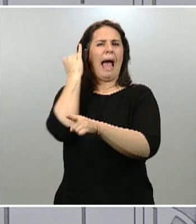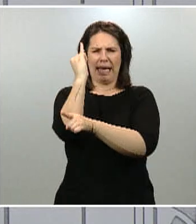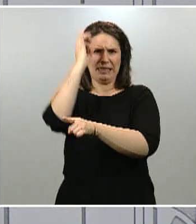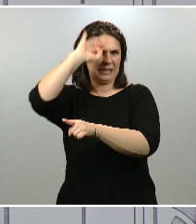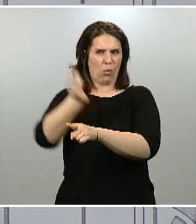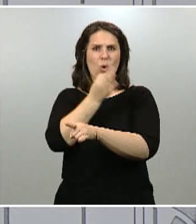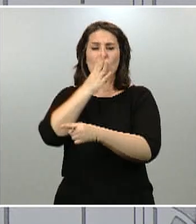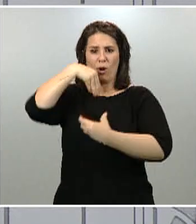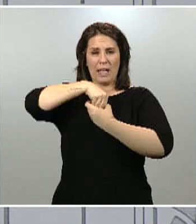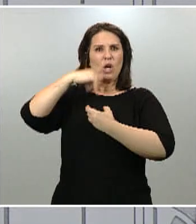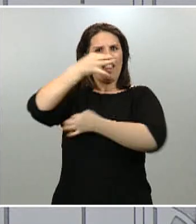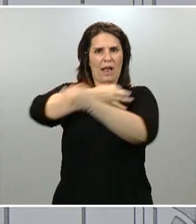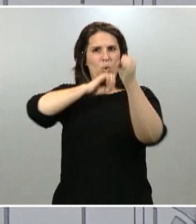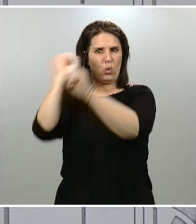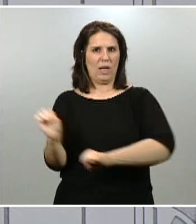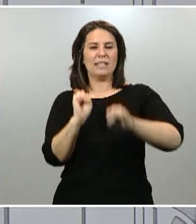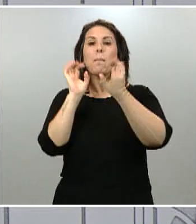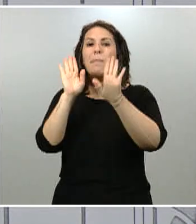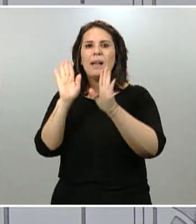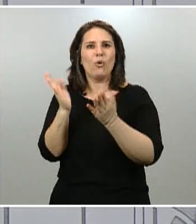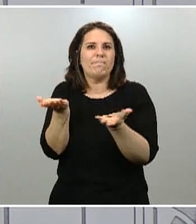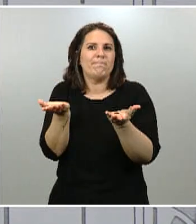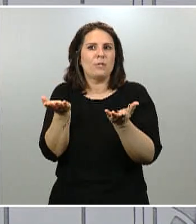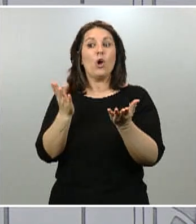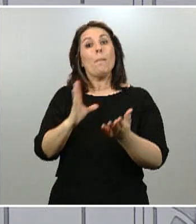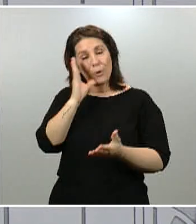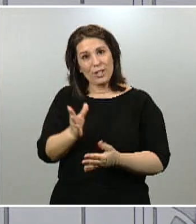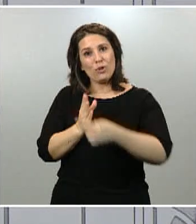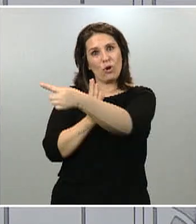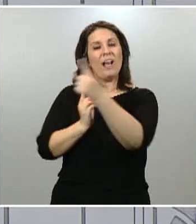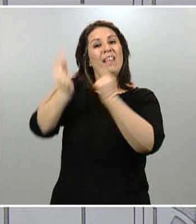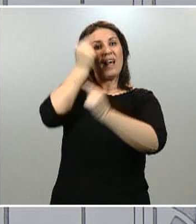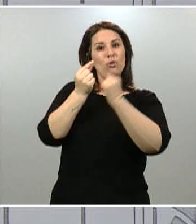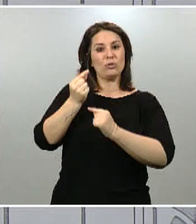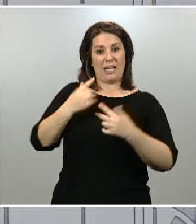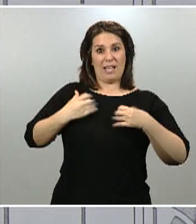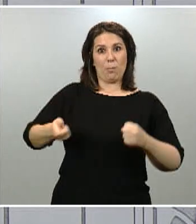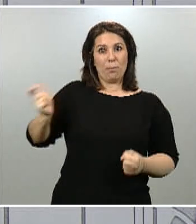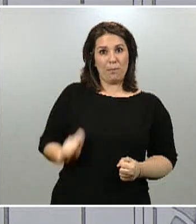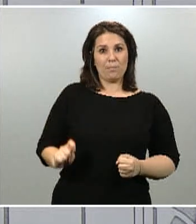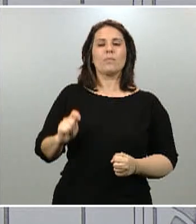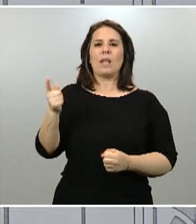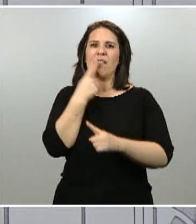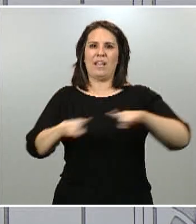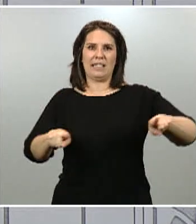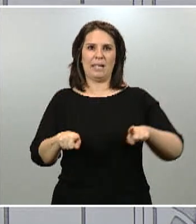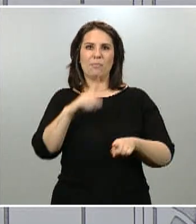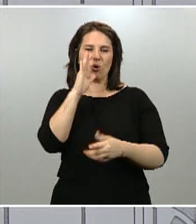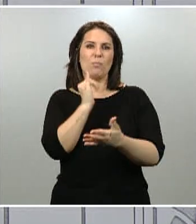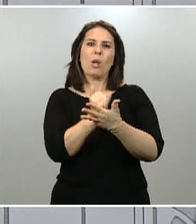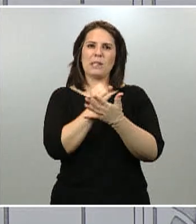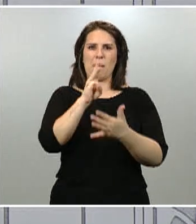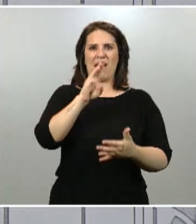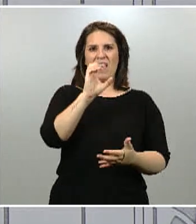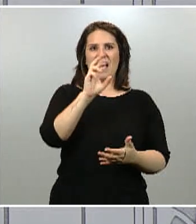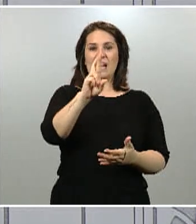los profesionales y los datos que se dan por pruebas por PCR. En todo caso, se da la información también de los test